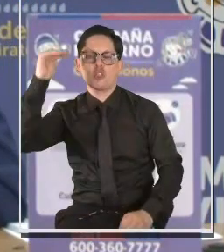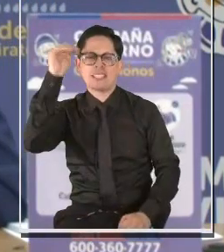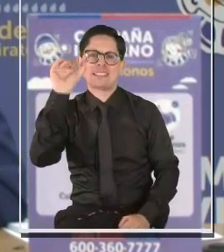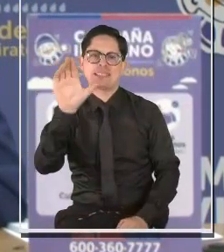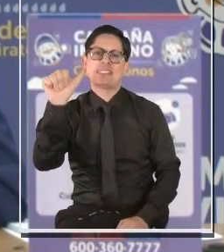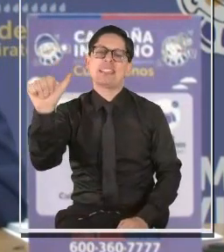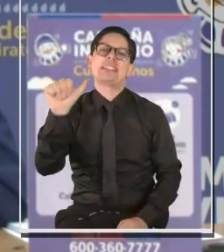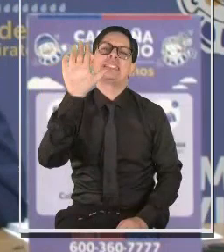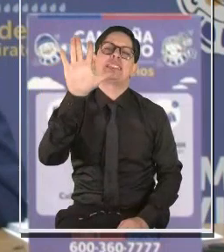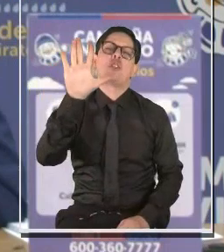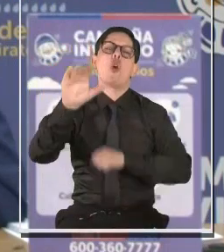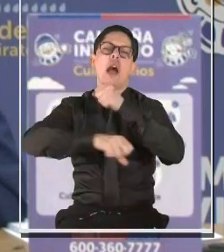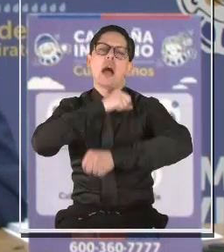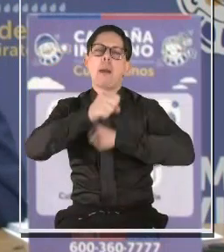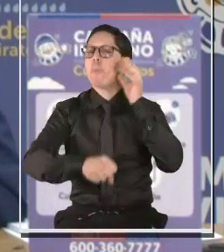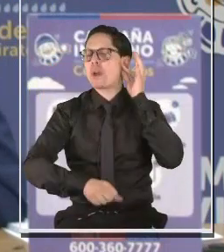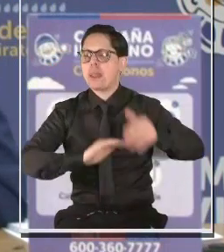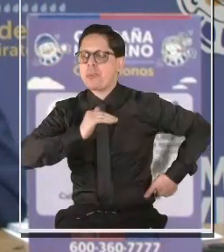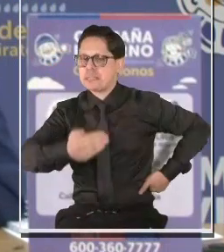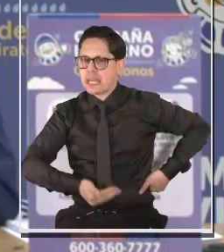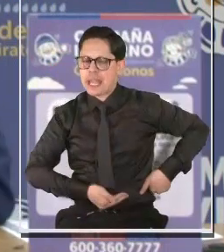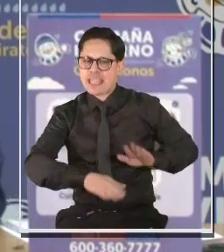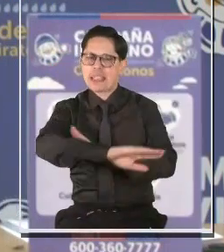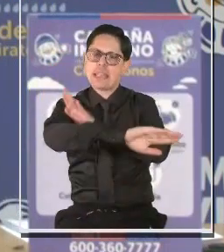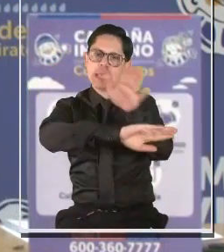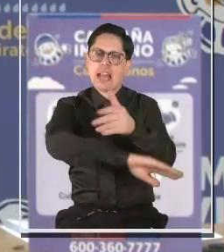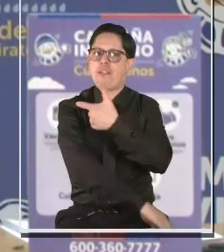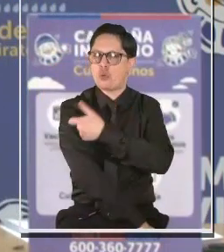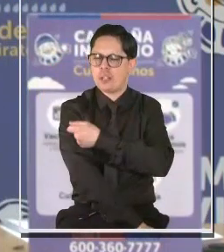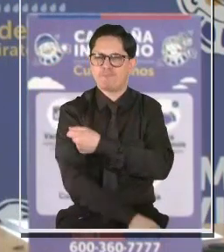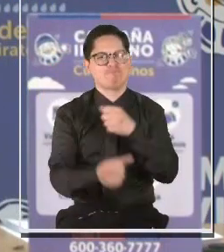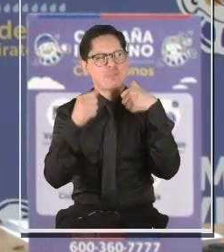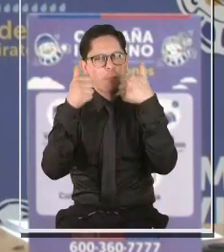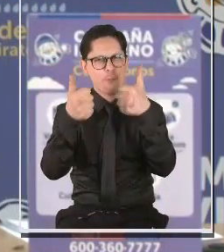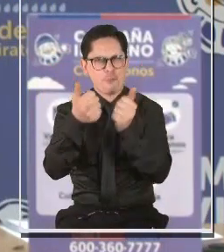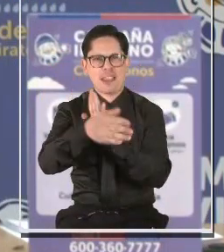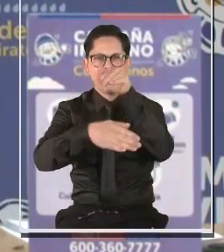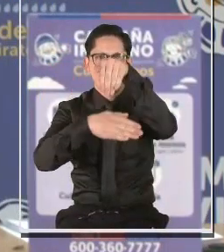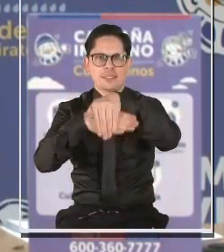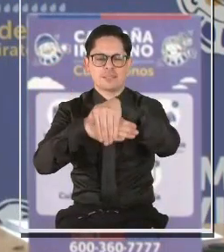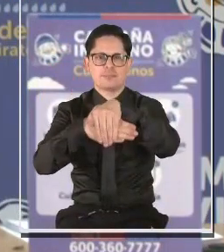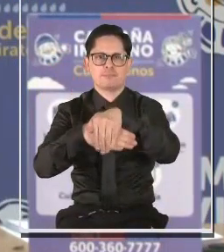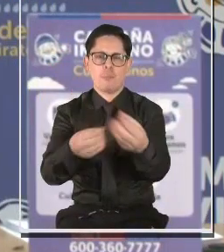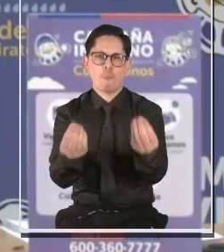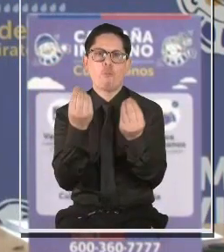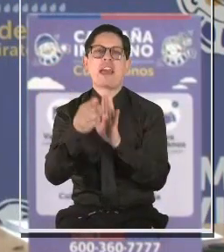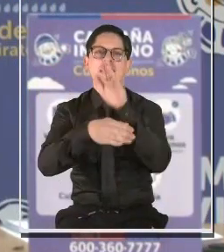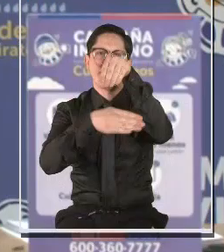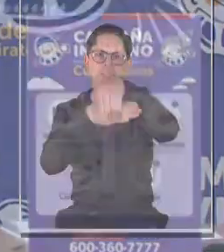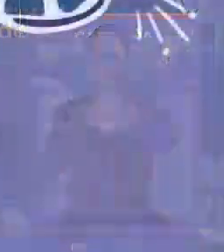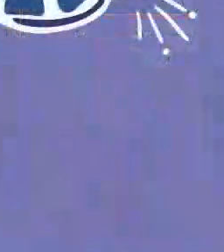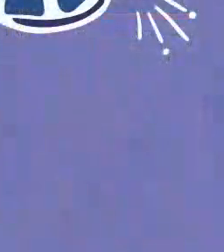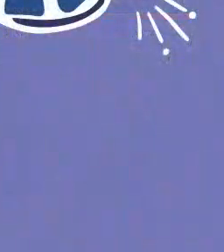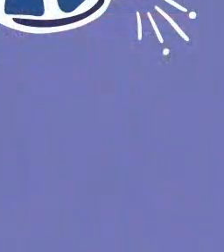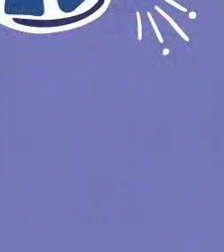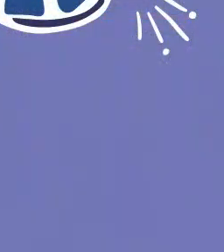años y las mujeres embarazadas acuda a vacunarse que tengan Muy buenas tardes buenas tardes